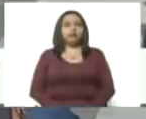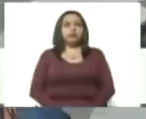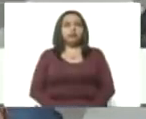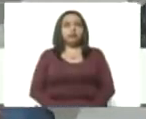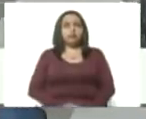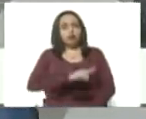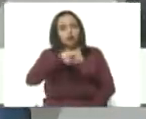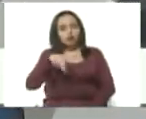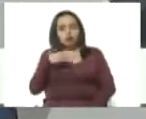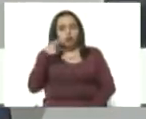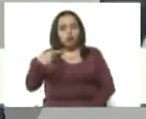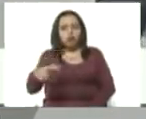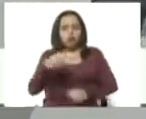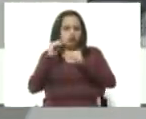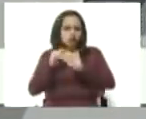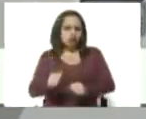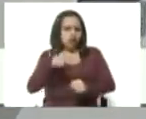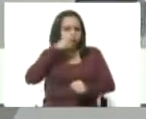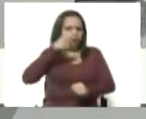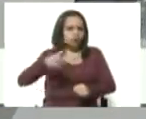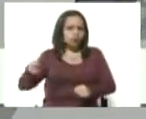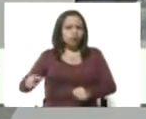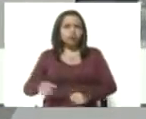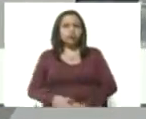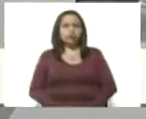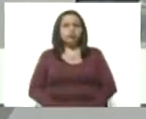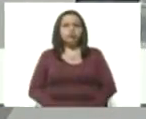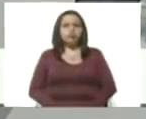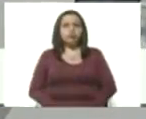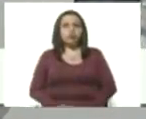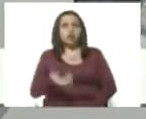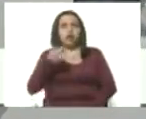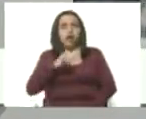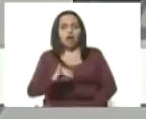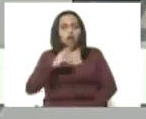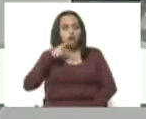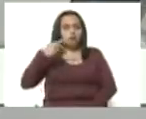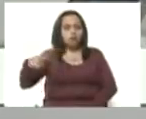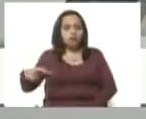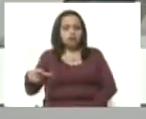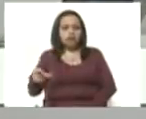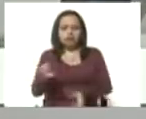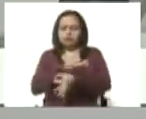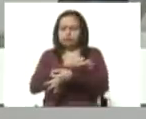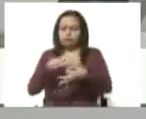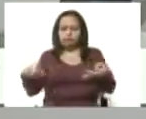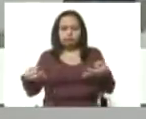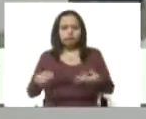Nuestra política de seguridad ciudadana ha sido una política exitosa,